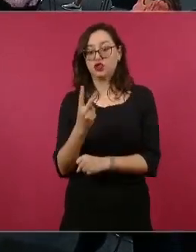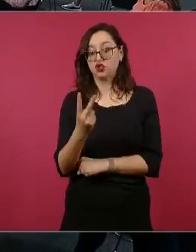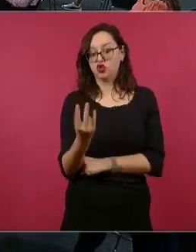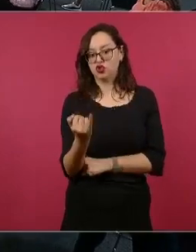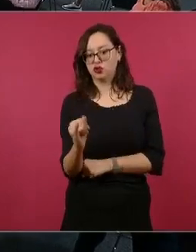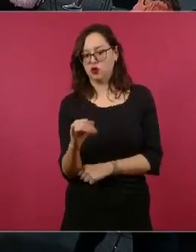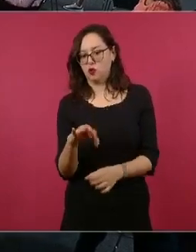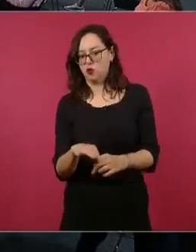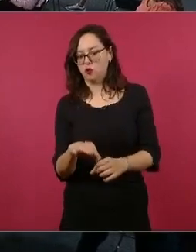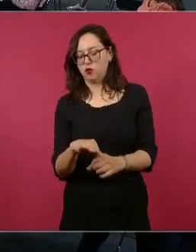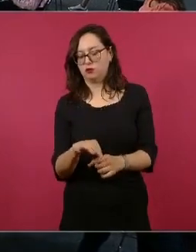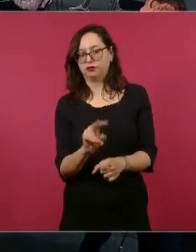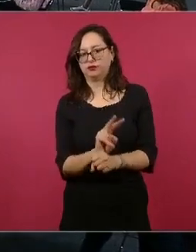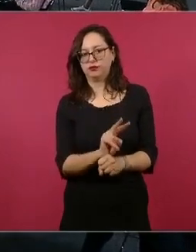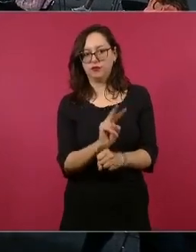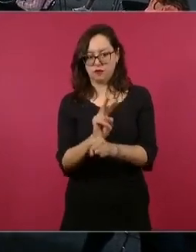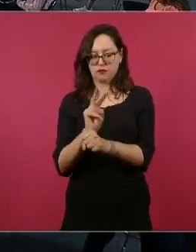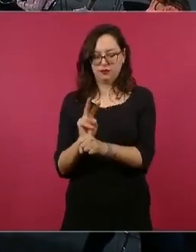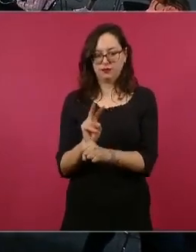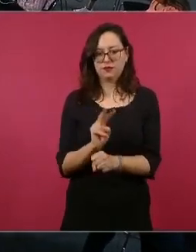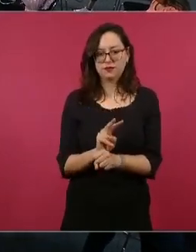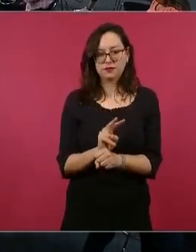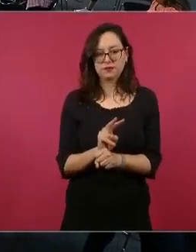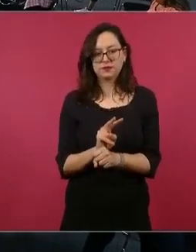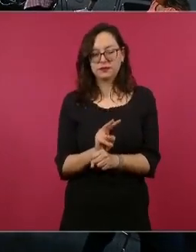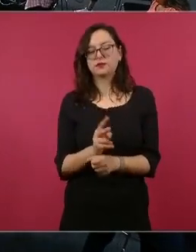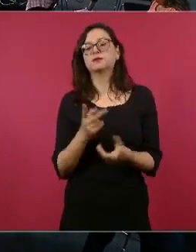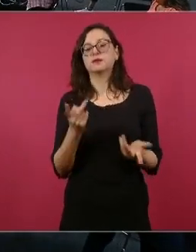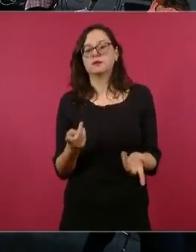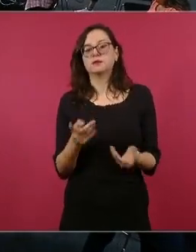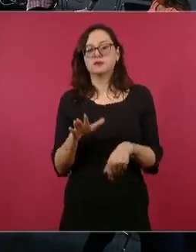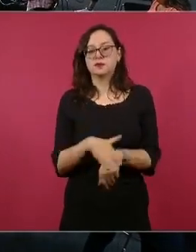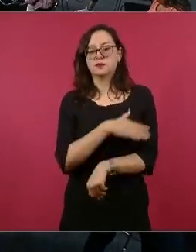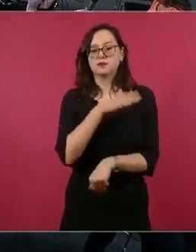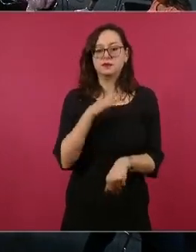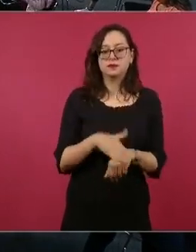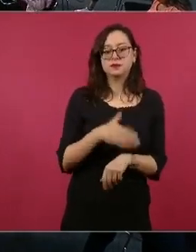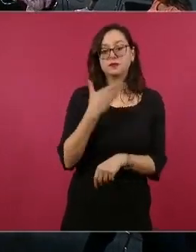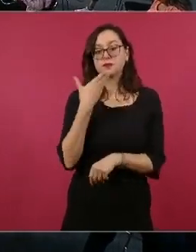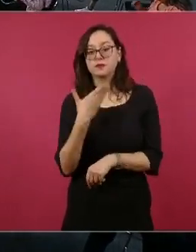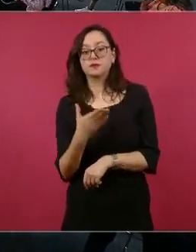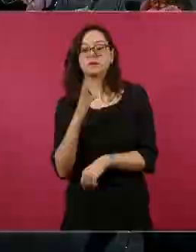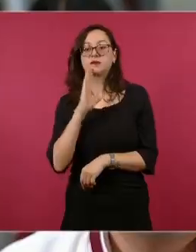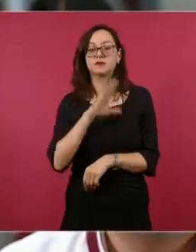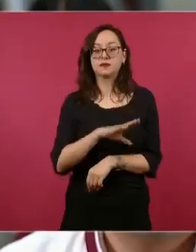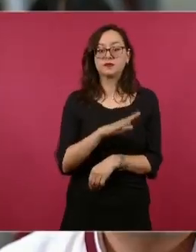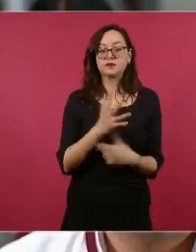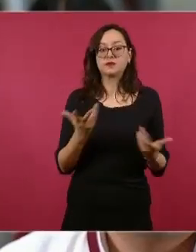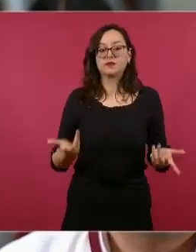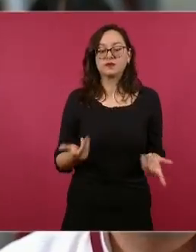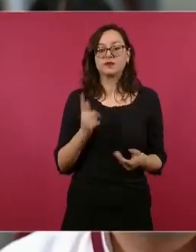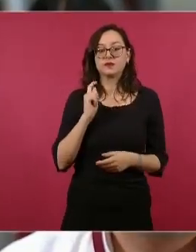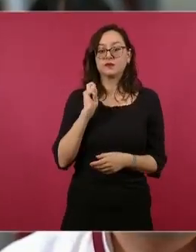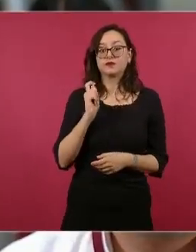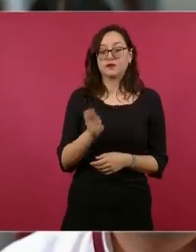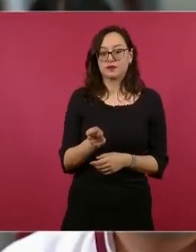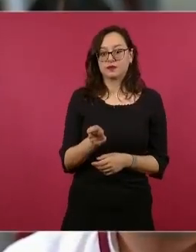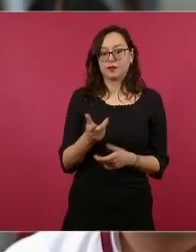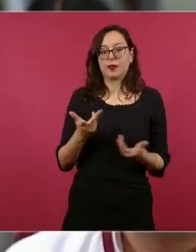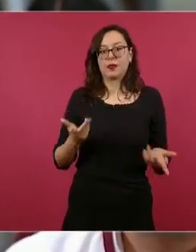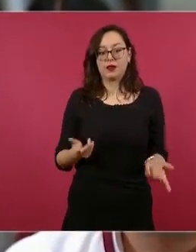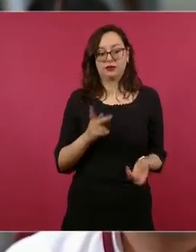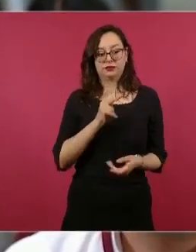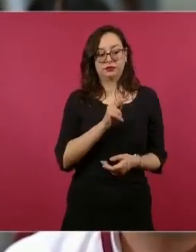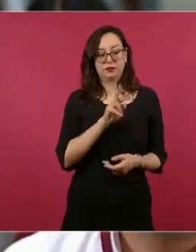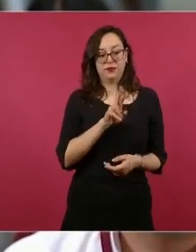que fueran parte de la calificación de esta elección es decir este momento en el cual el